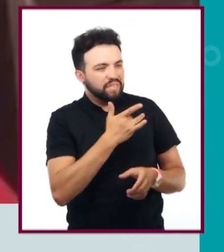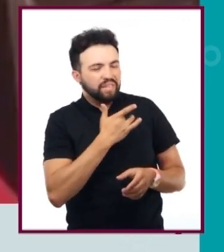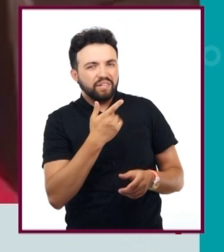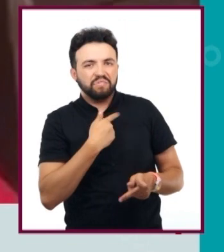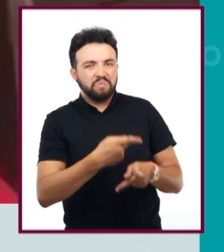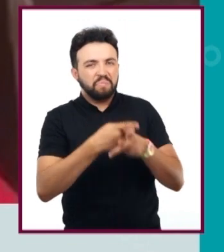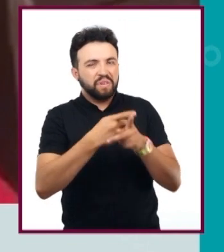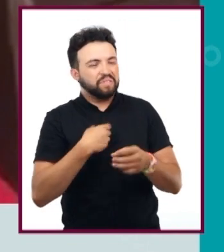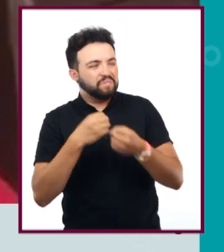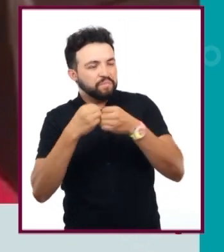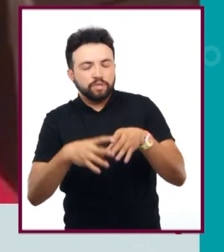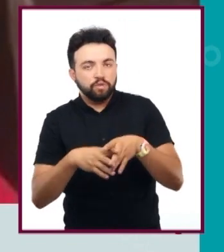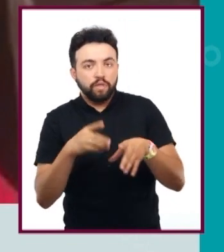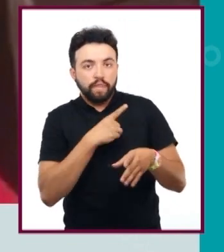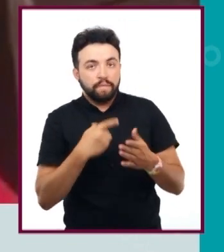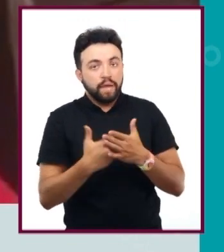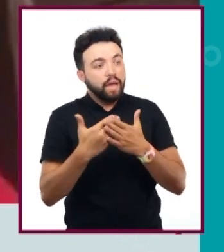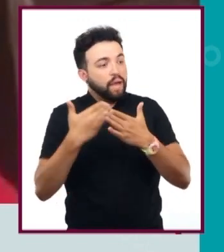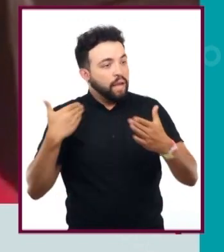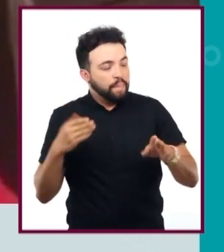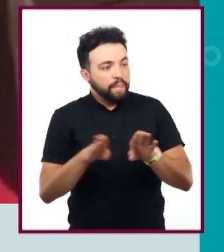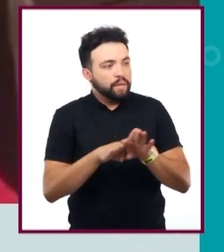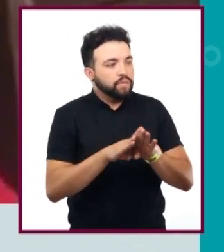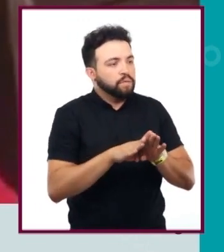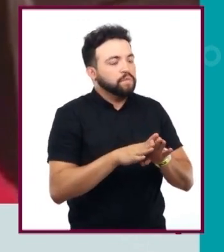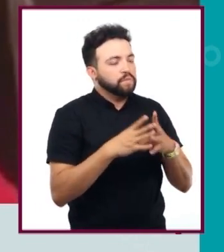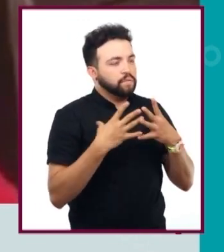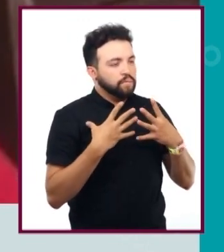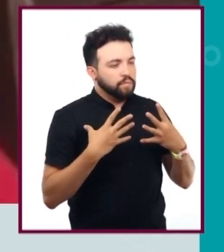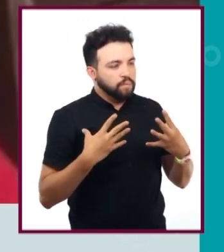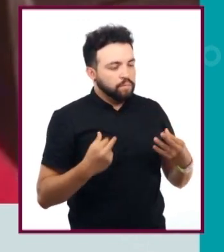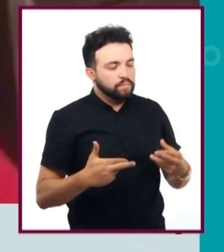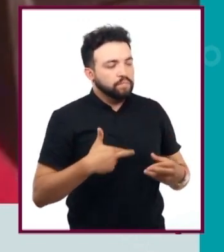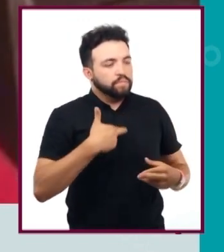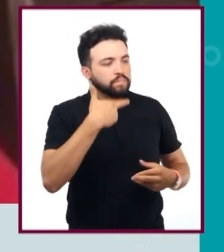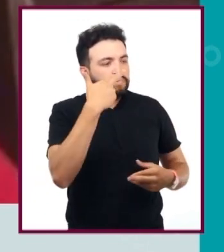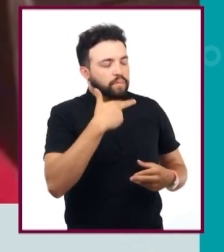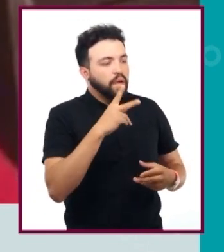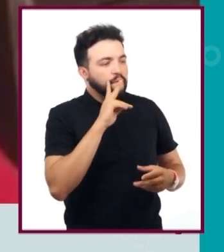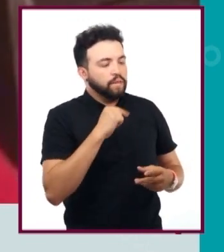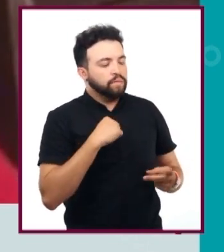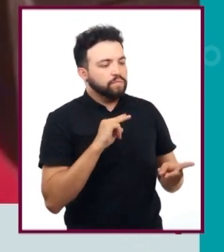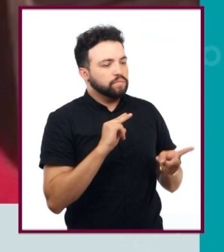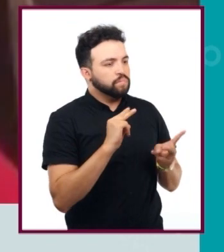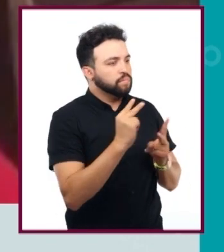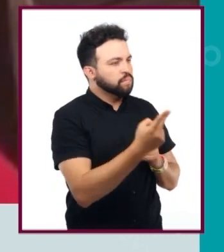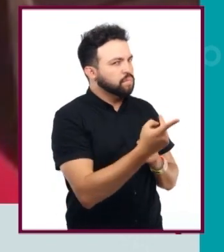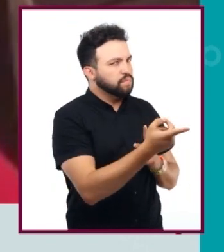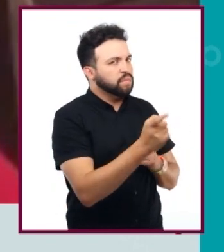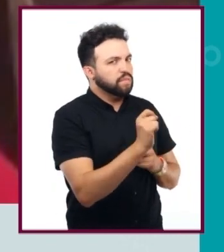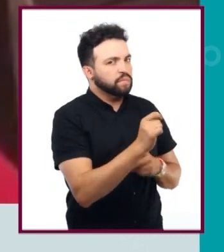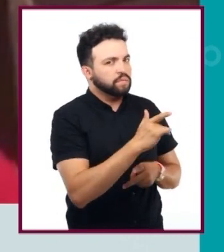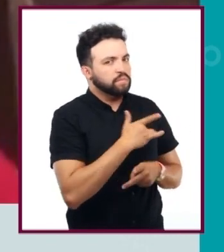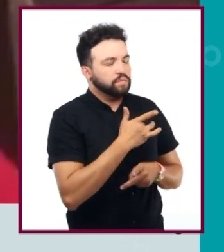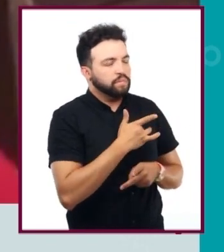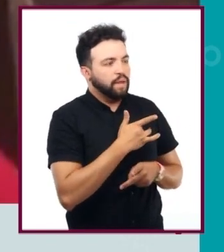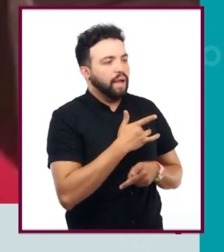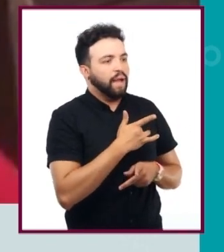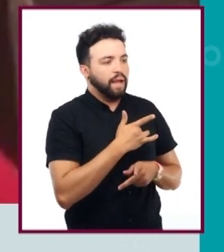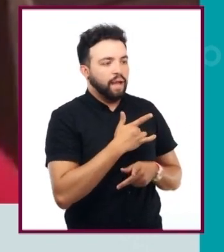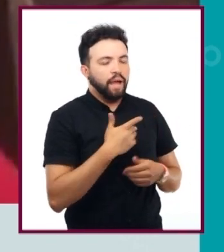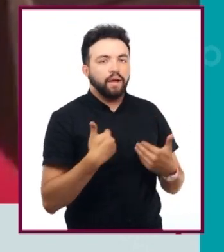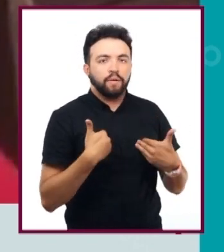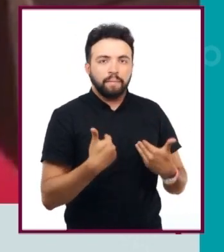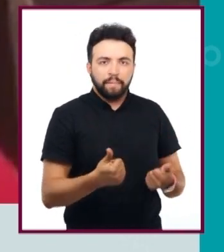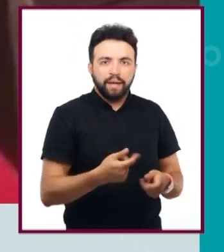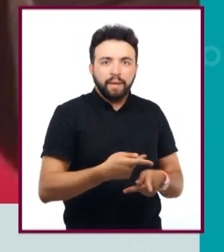qué es lo que pues también estás sintiendo. Yo creo que el tiempo de todos es valioso. El relajarte, respirar, pues puede ayudarte también